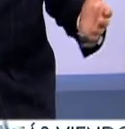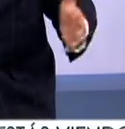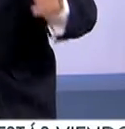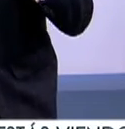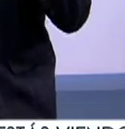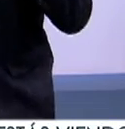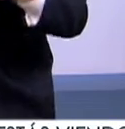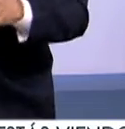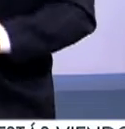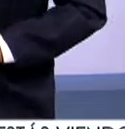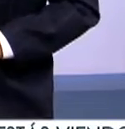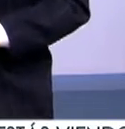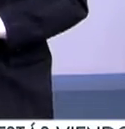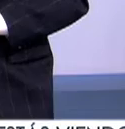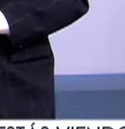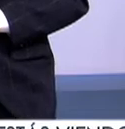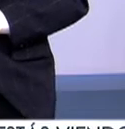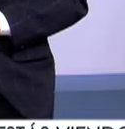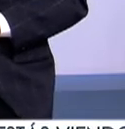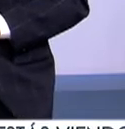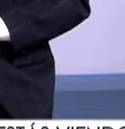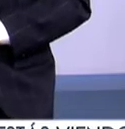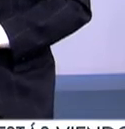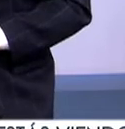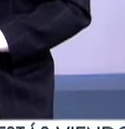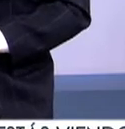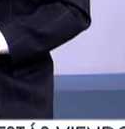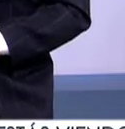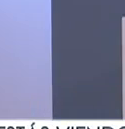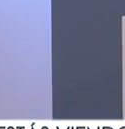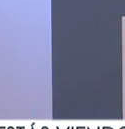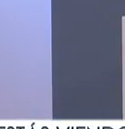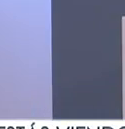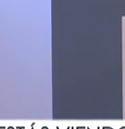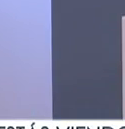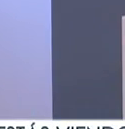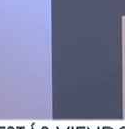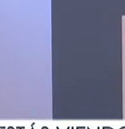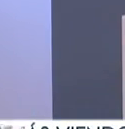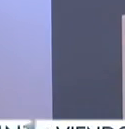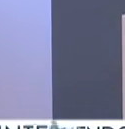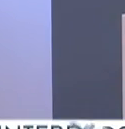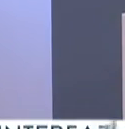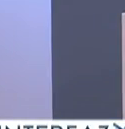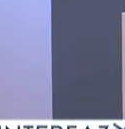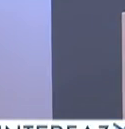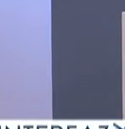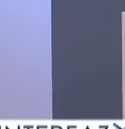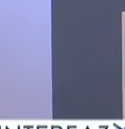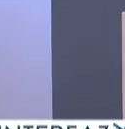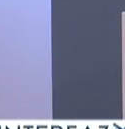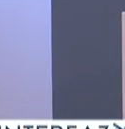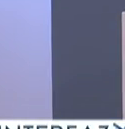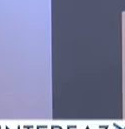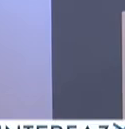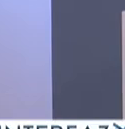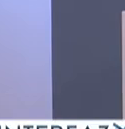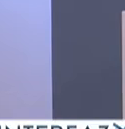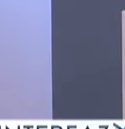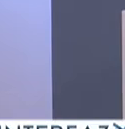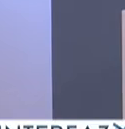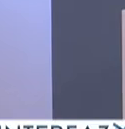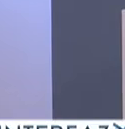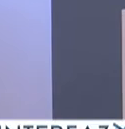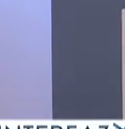de la ciencia. Iniciamos con este interesantísimo tema. Así es, Omar, y en términos académicos, la Universidad